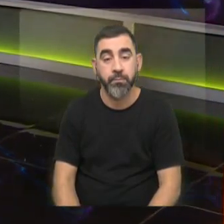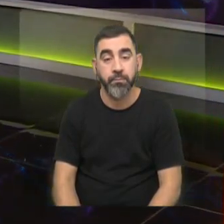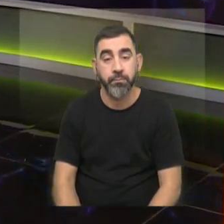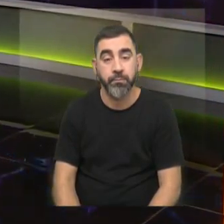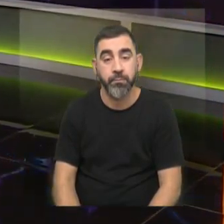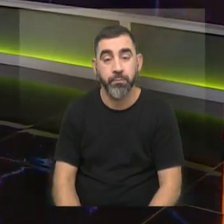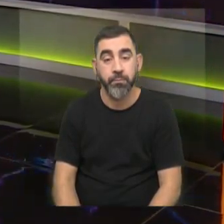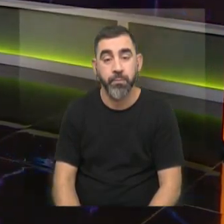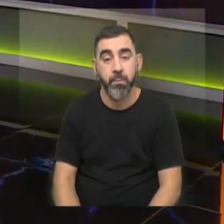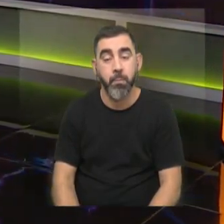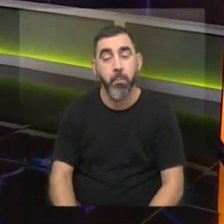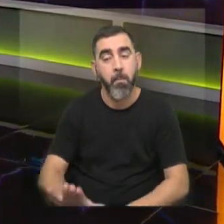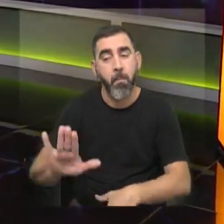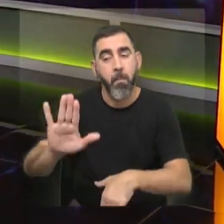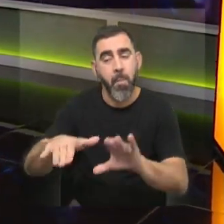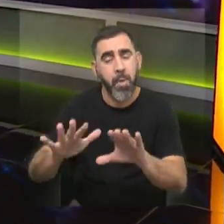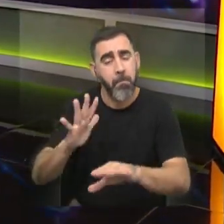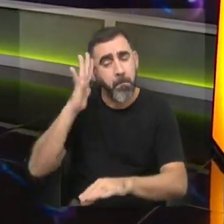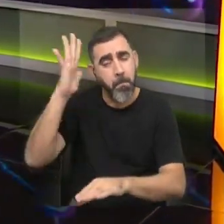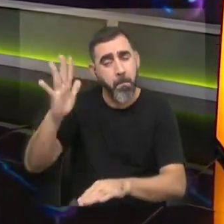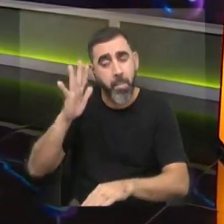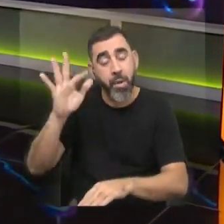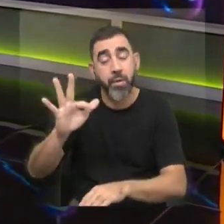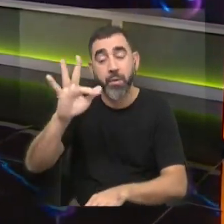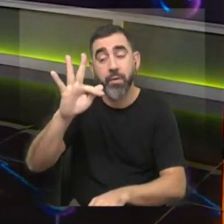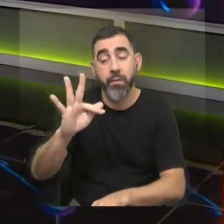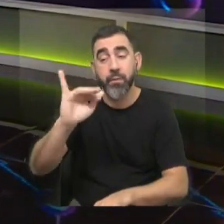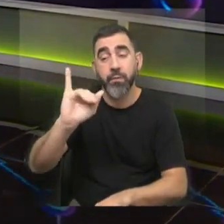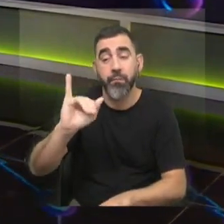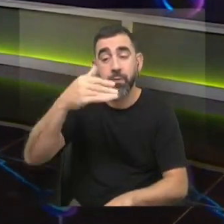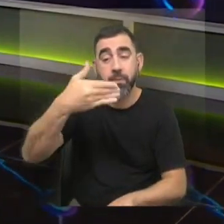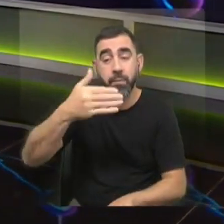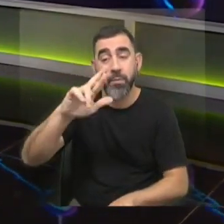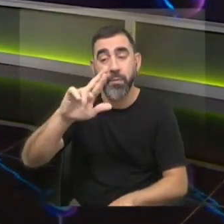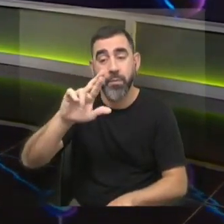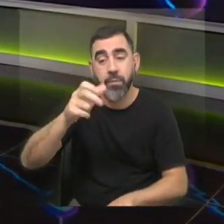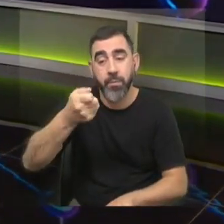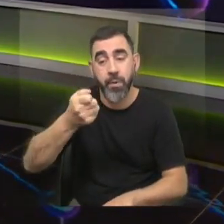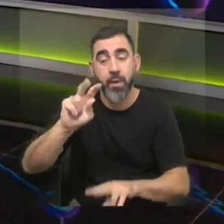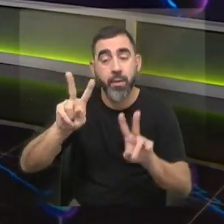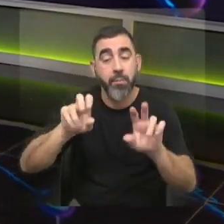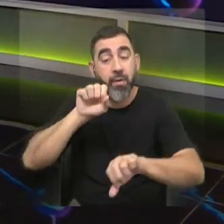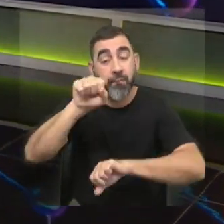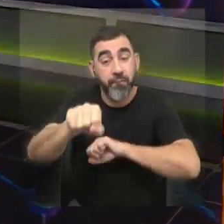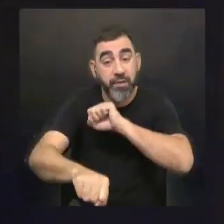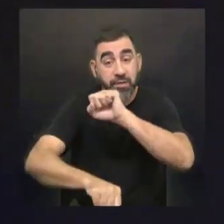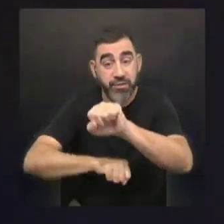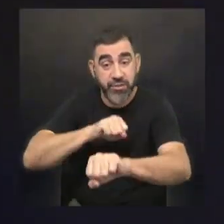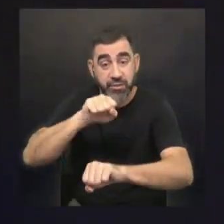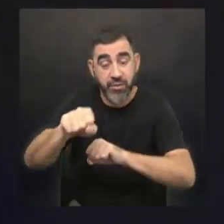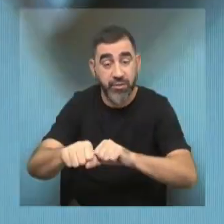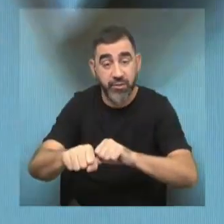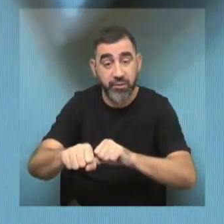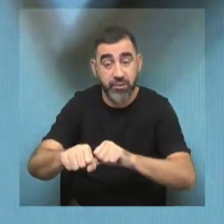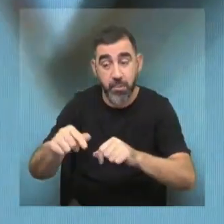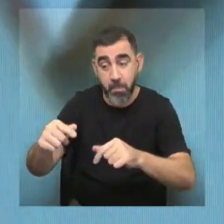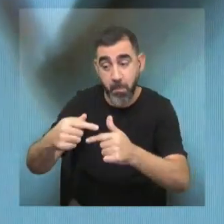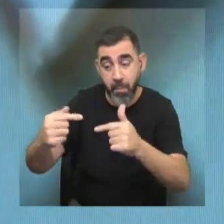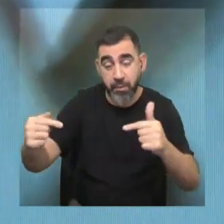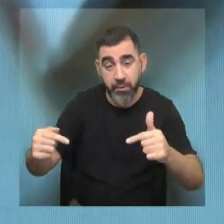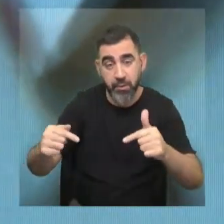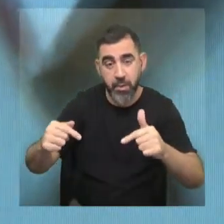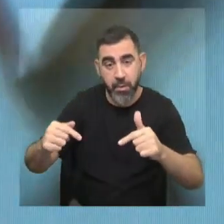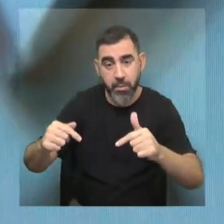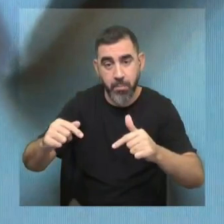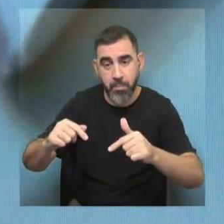Personalmente, con lo que más asociaba a la fibra de carbono y los deportes era con las bicicletas, ¿no? Que desde que se empezó a usar este material